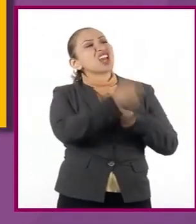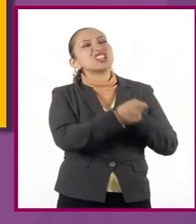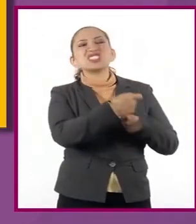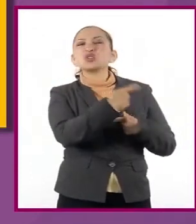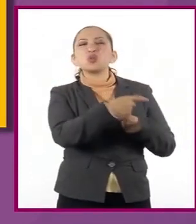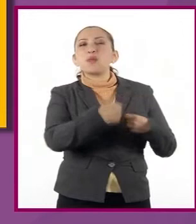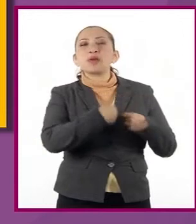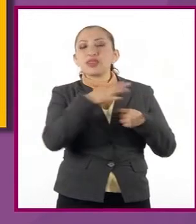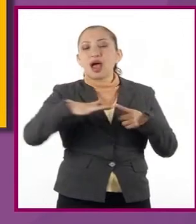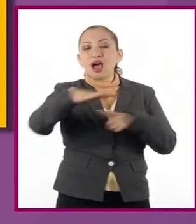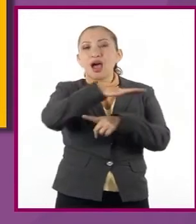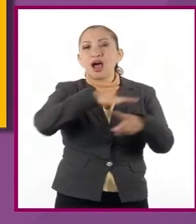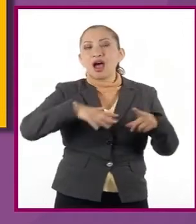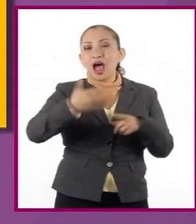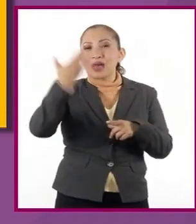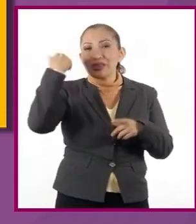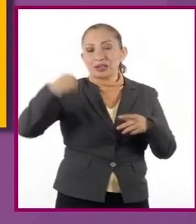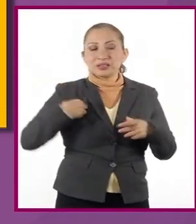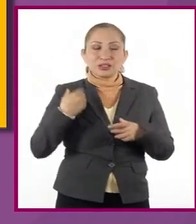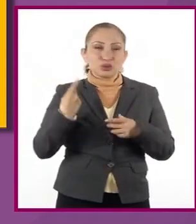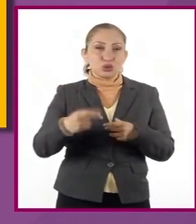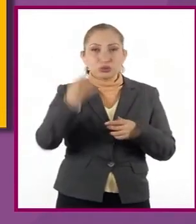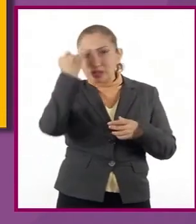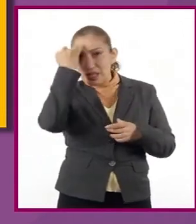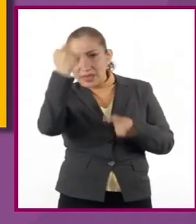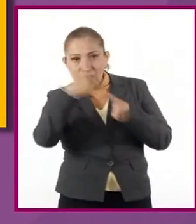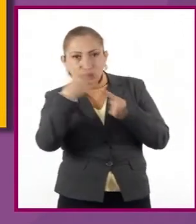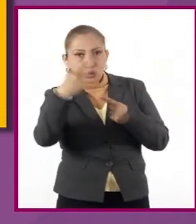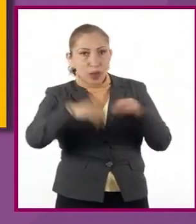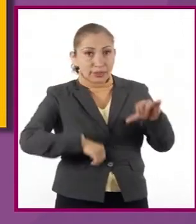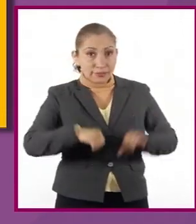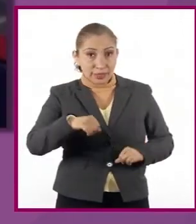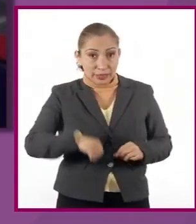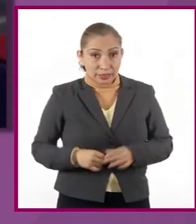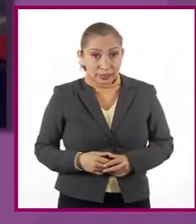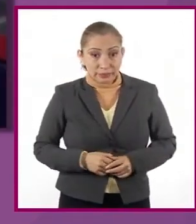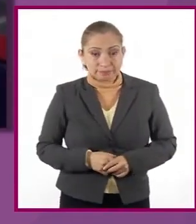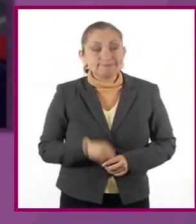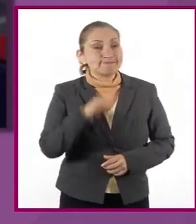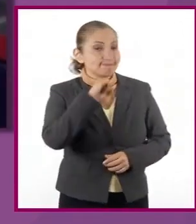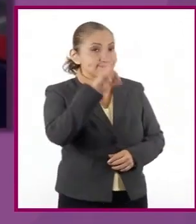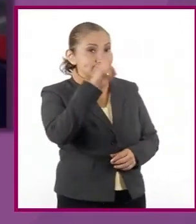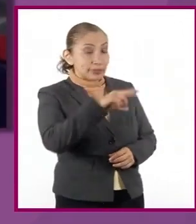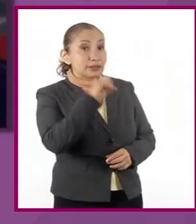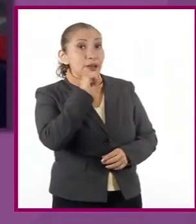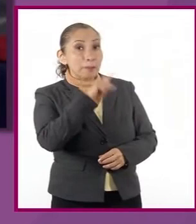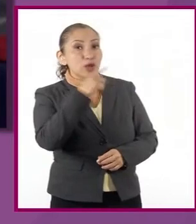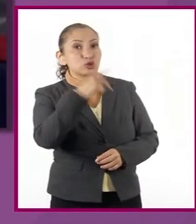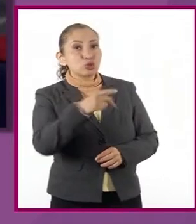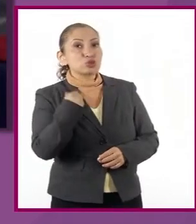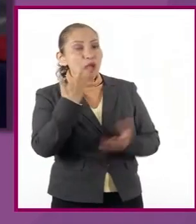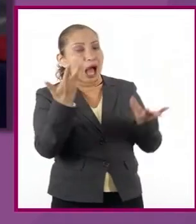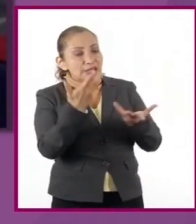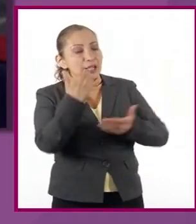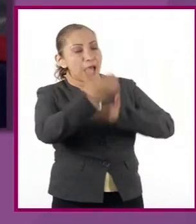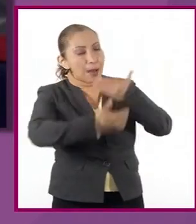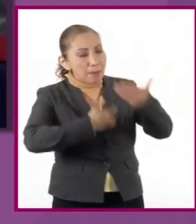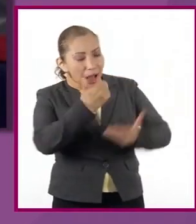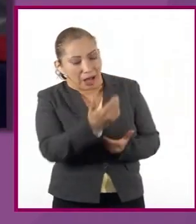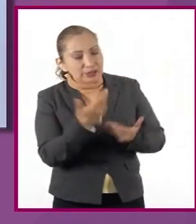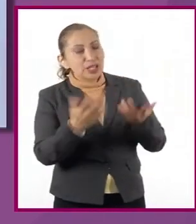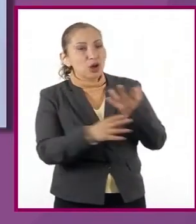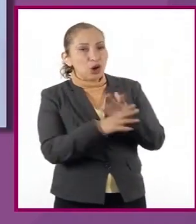el contexto en el que se desarrollaron sus ideas y actividades. Sí, además de sus logros, avances